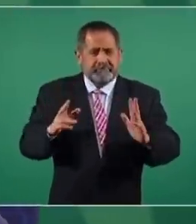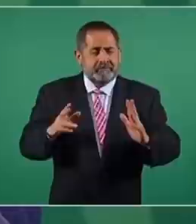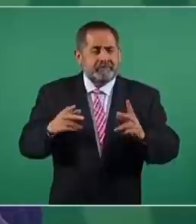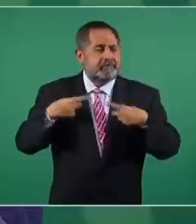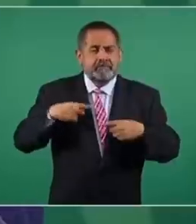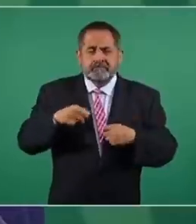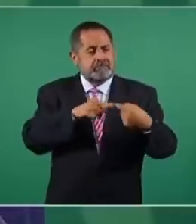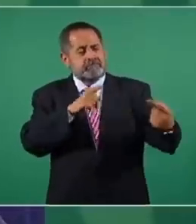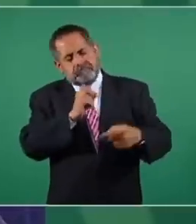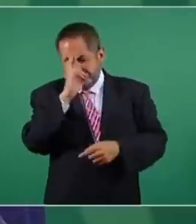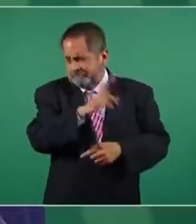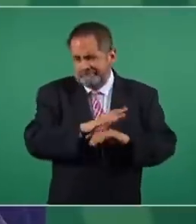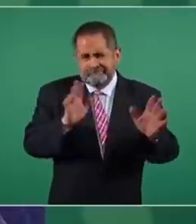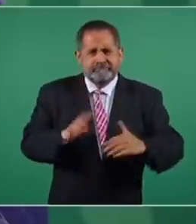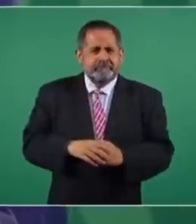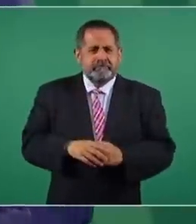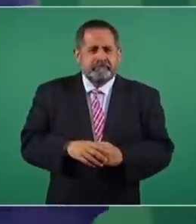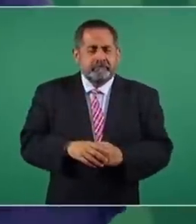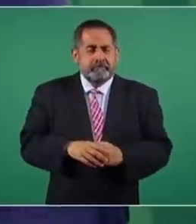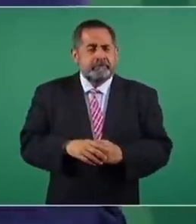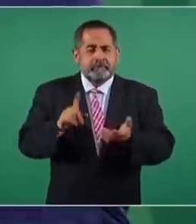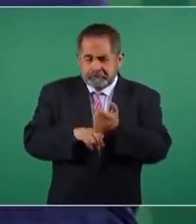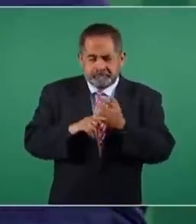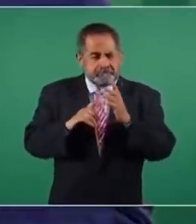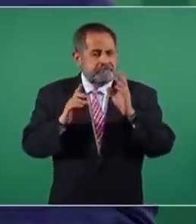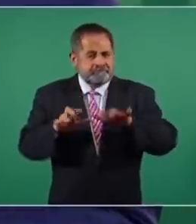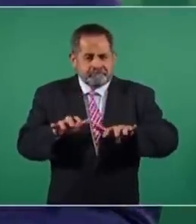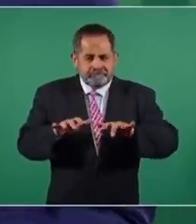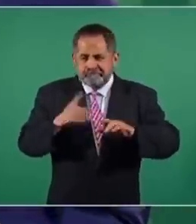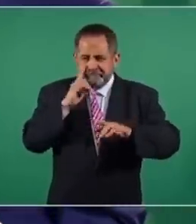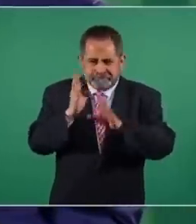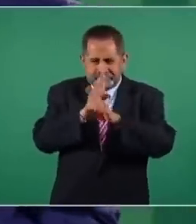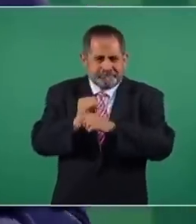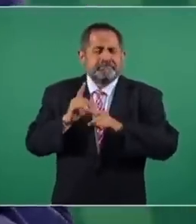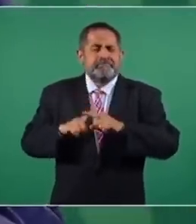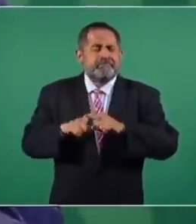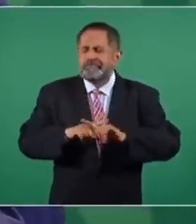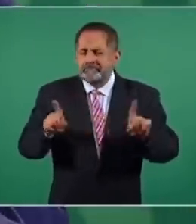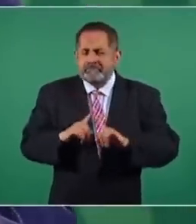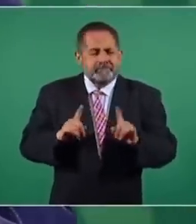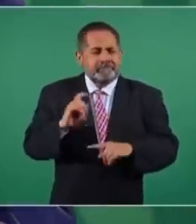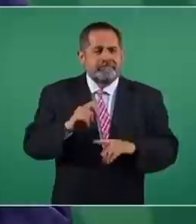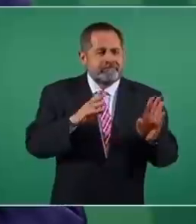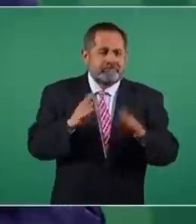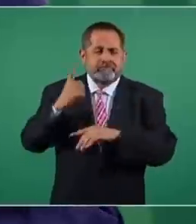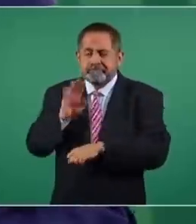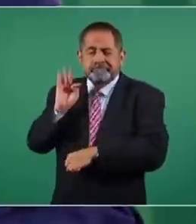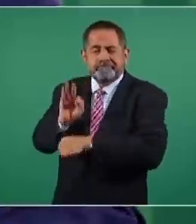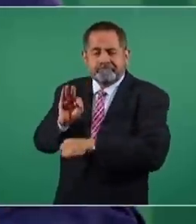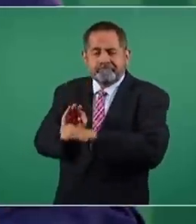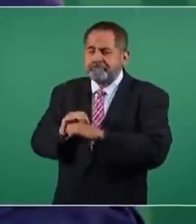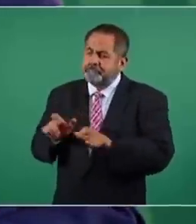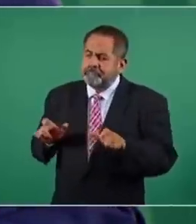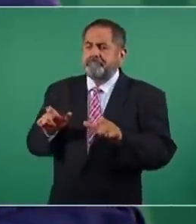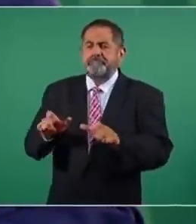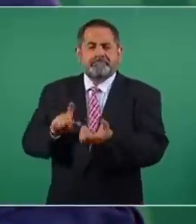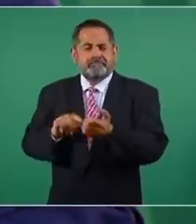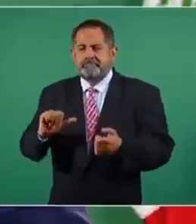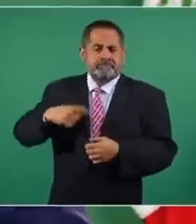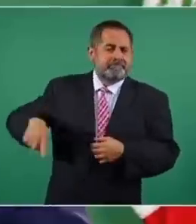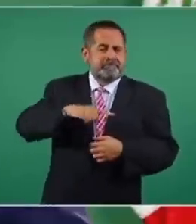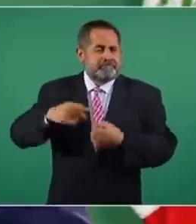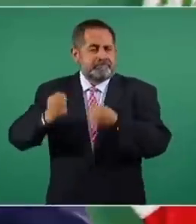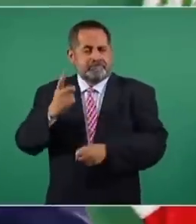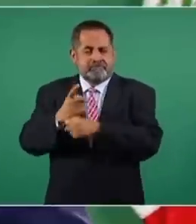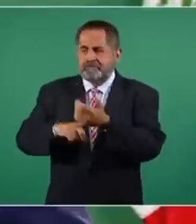a opositores, y los sistemas de inteligencia pues tienen que estar orientados a la defensa y a la protección